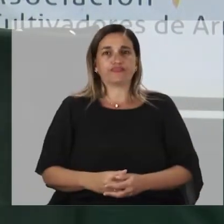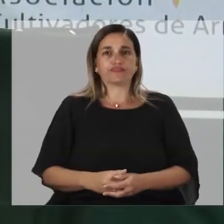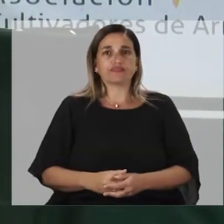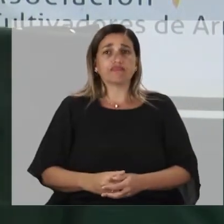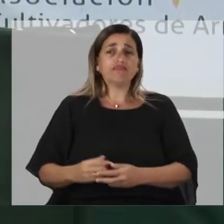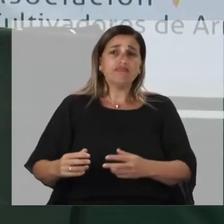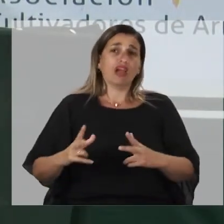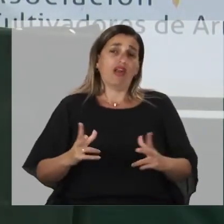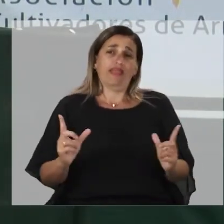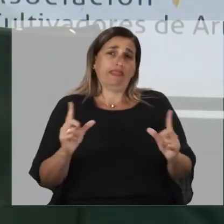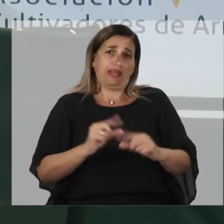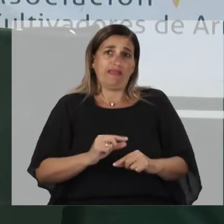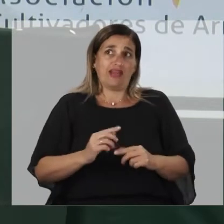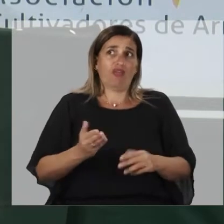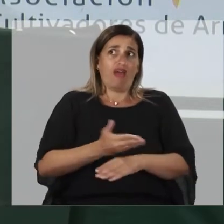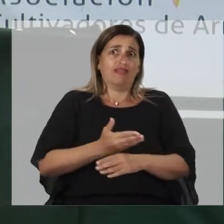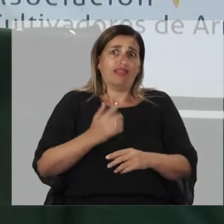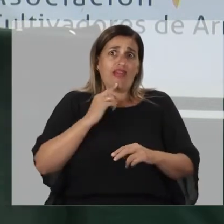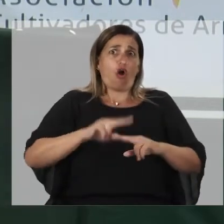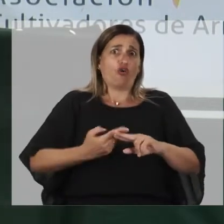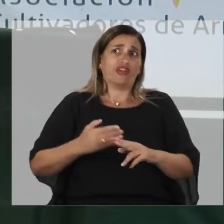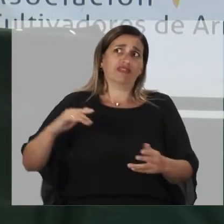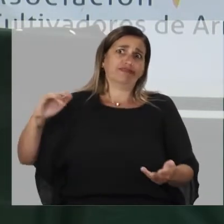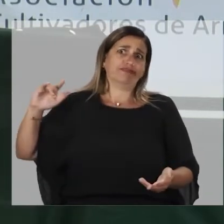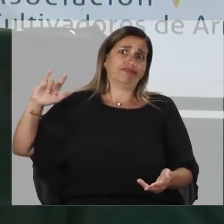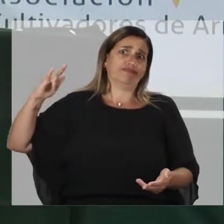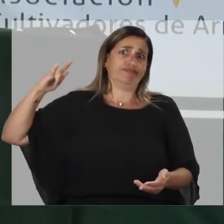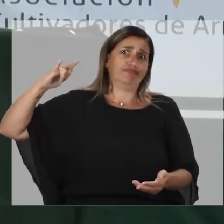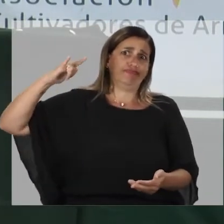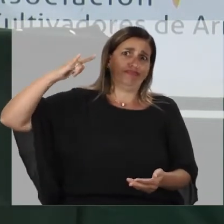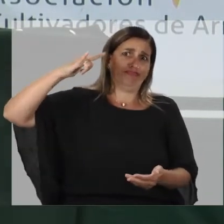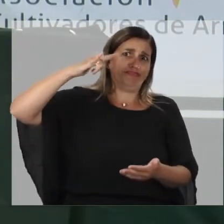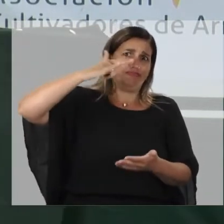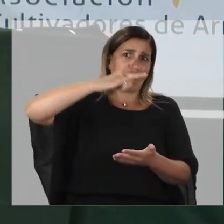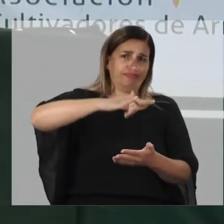rural. Coagulando, como decía un amigo mío, y antes que me pasen de nuevo